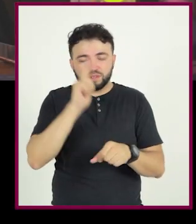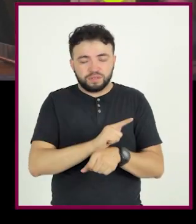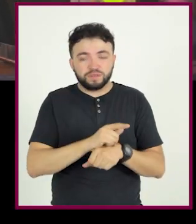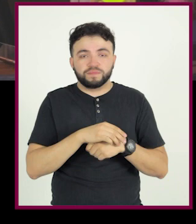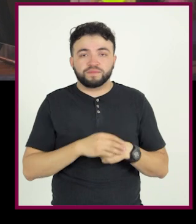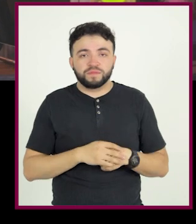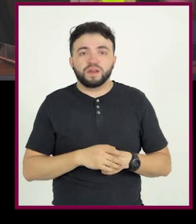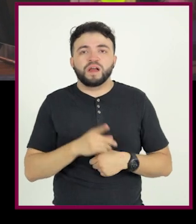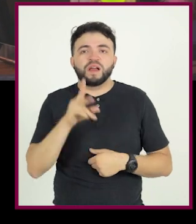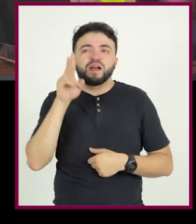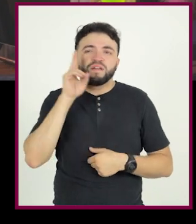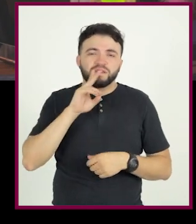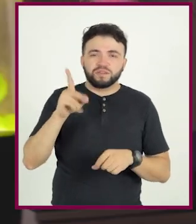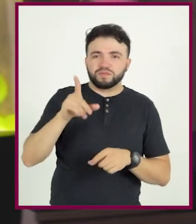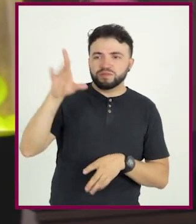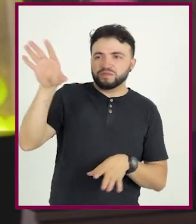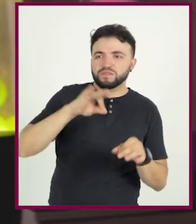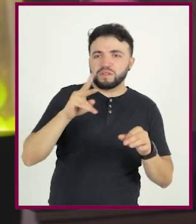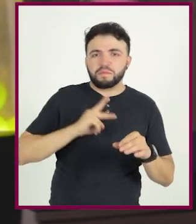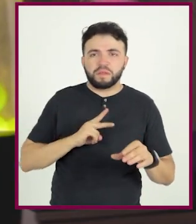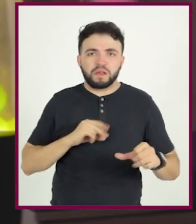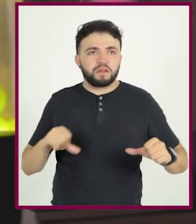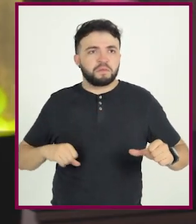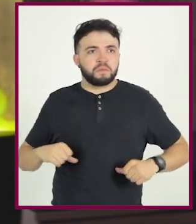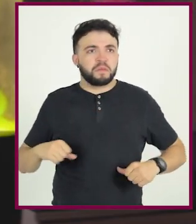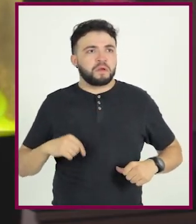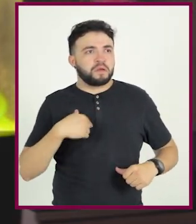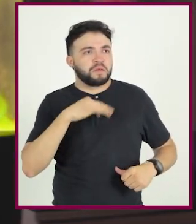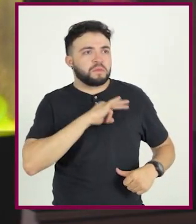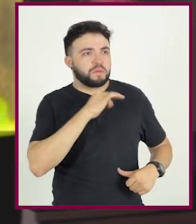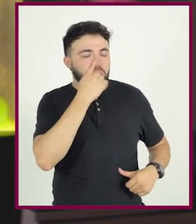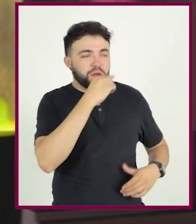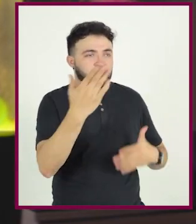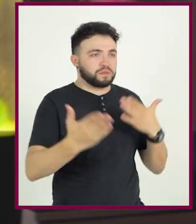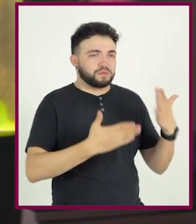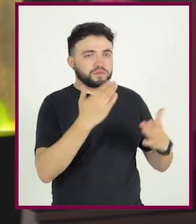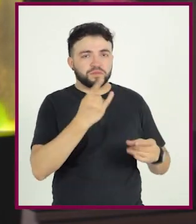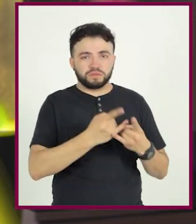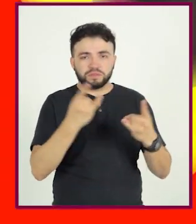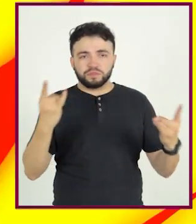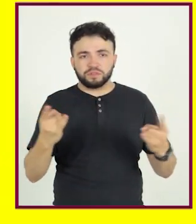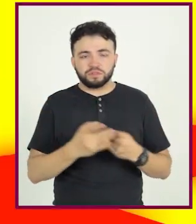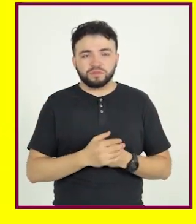Identifica las habilidades que puedes desarrollar con el estudio de la historia.